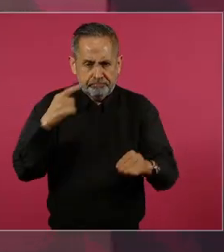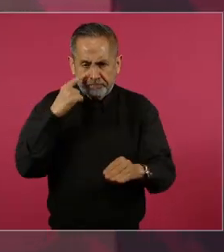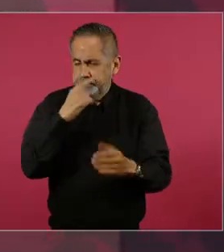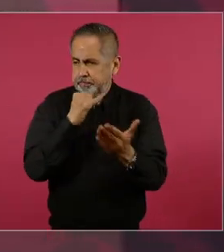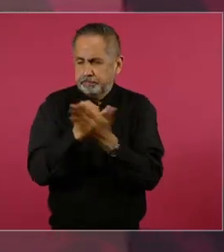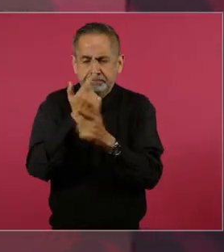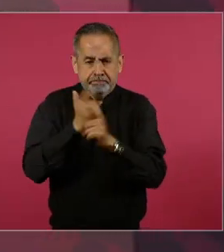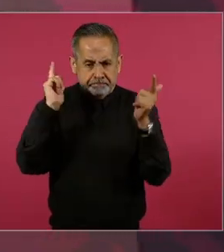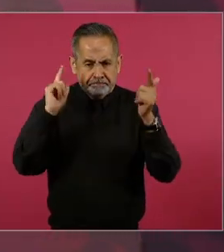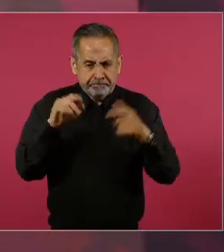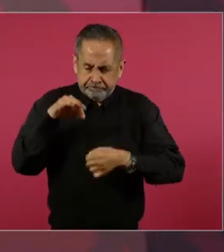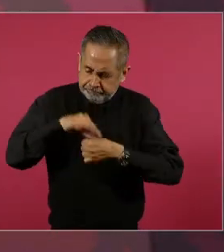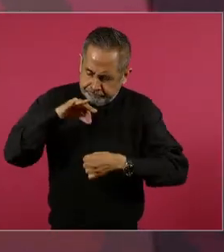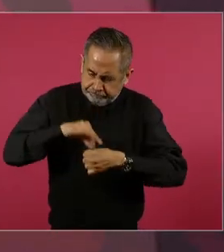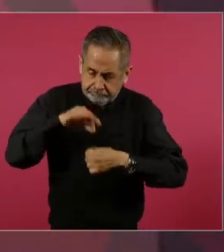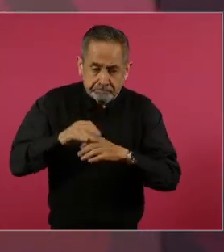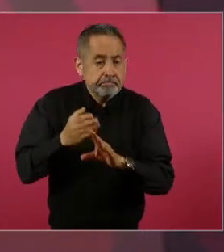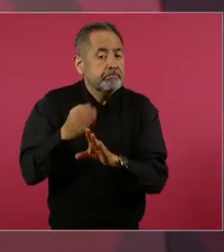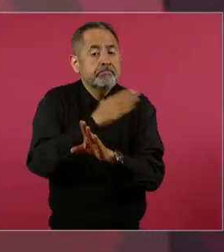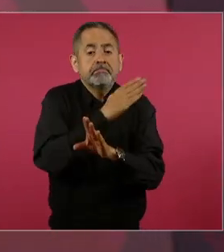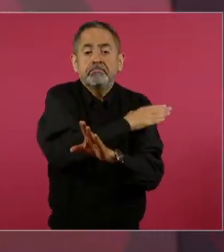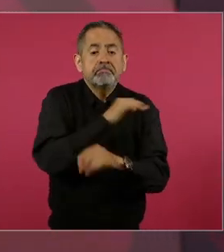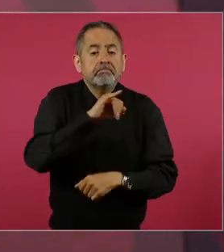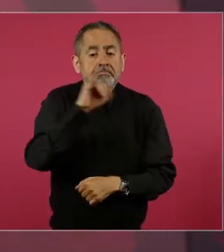como nunca,